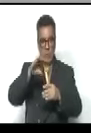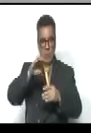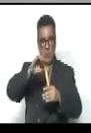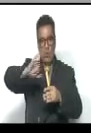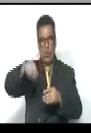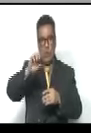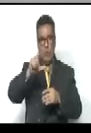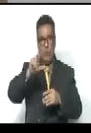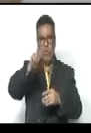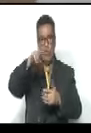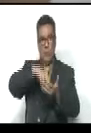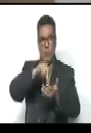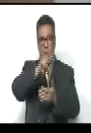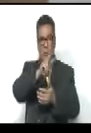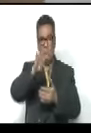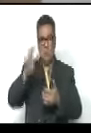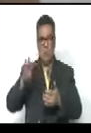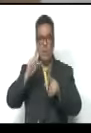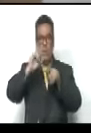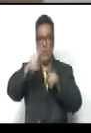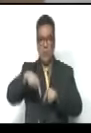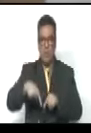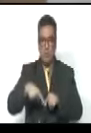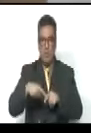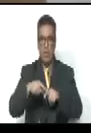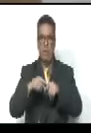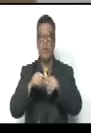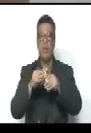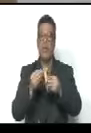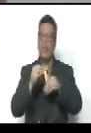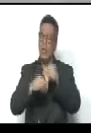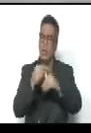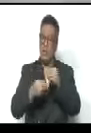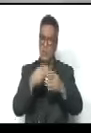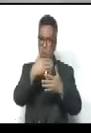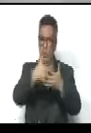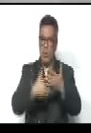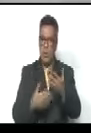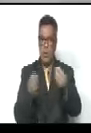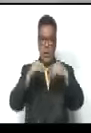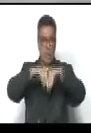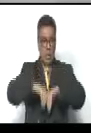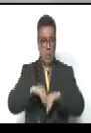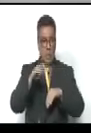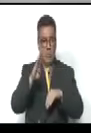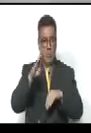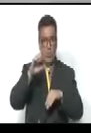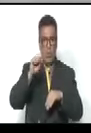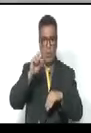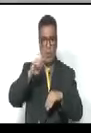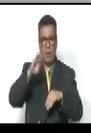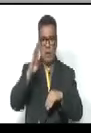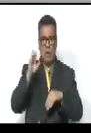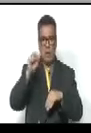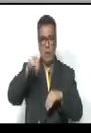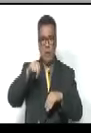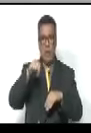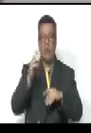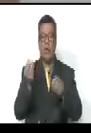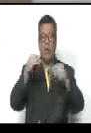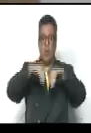del 2024, pero que además están contenidos en los acuerdos de Barbados y el acuerdo de